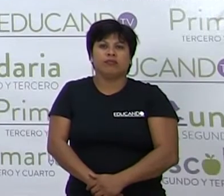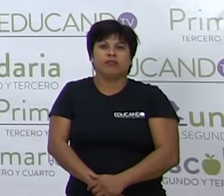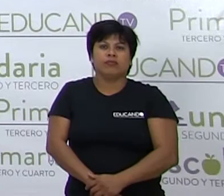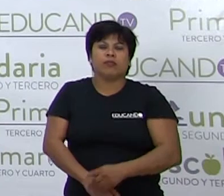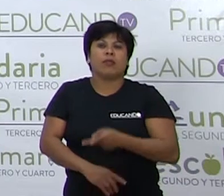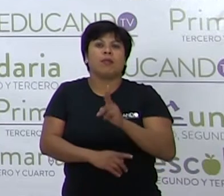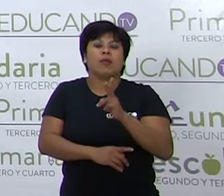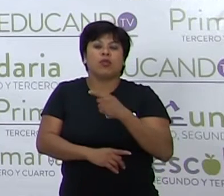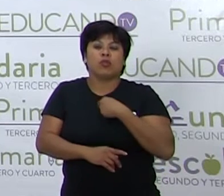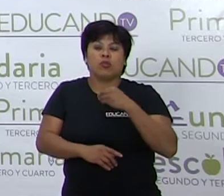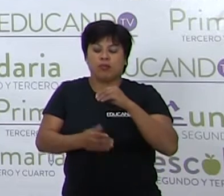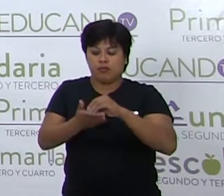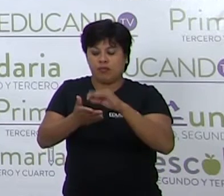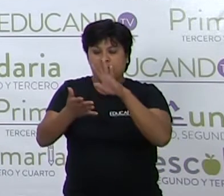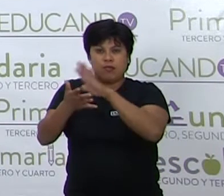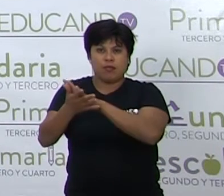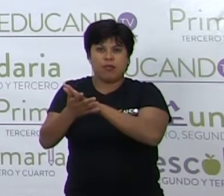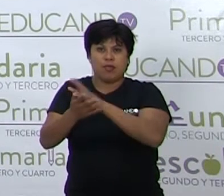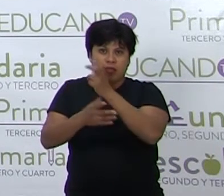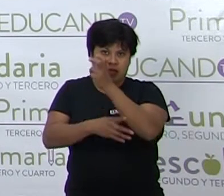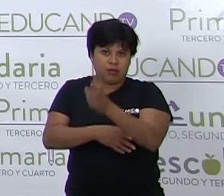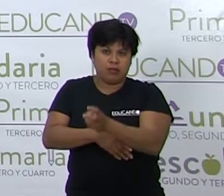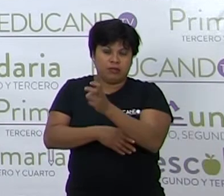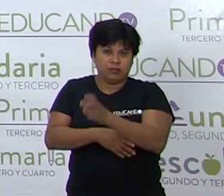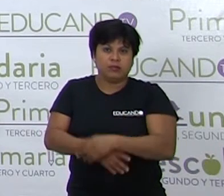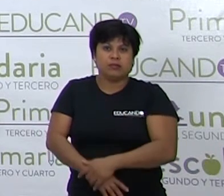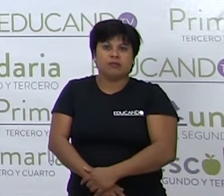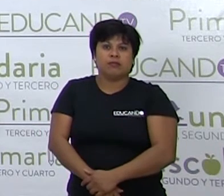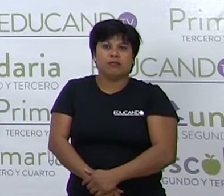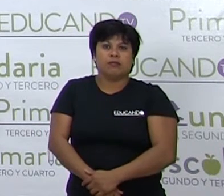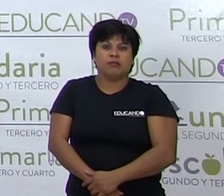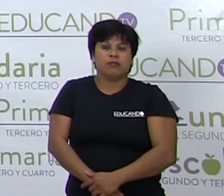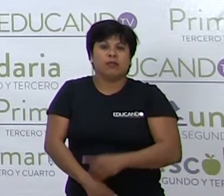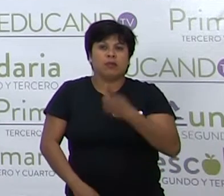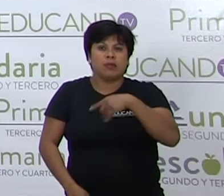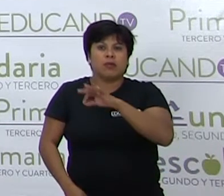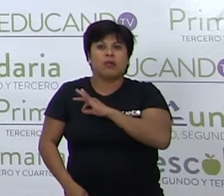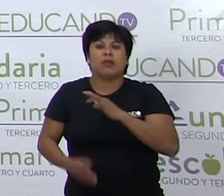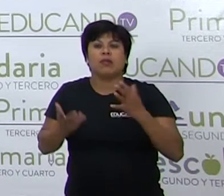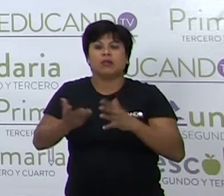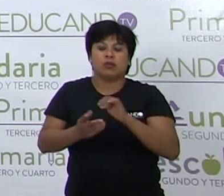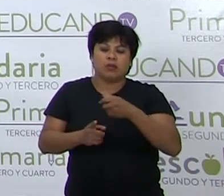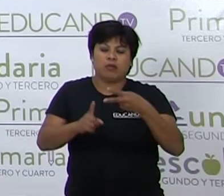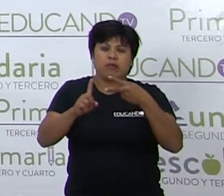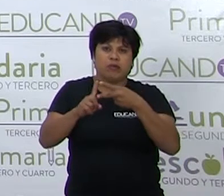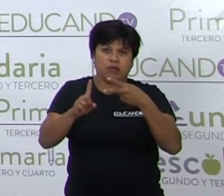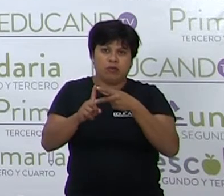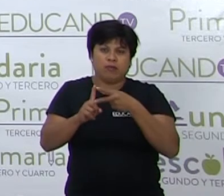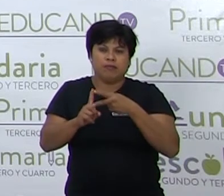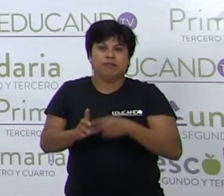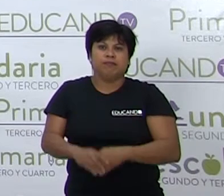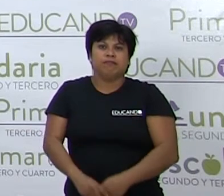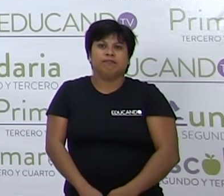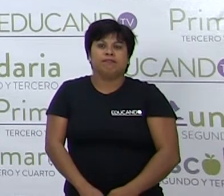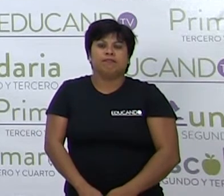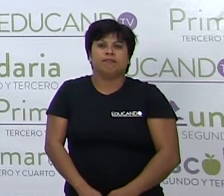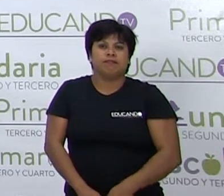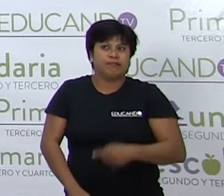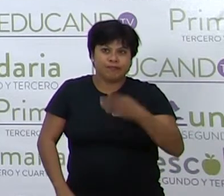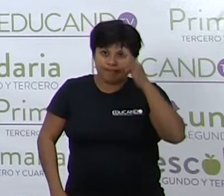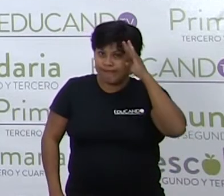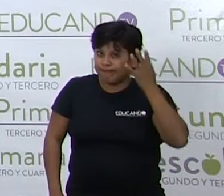pero lo voy a pegar junto a este de acá de aquí mismo para formar otra figura qué te